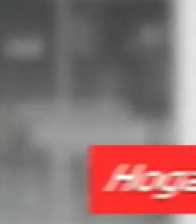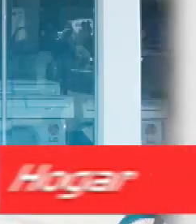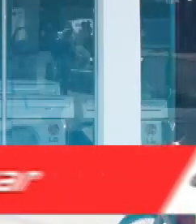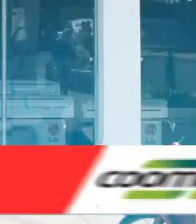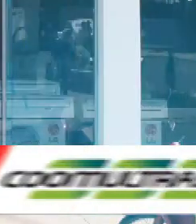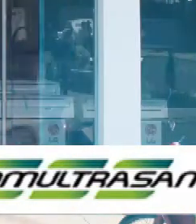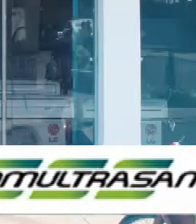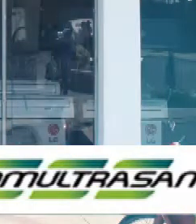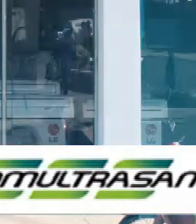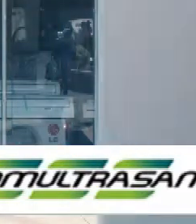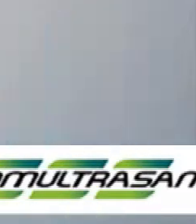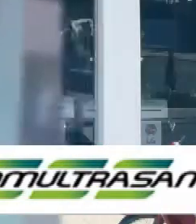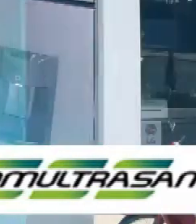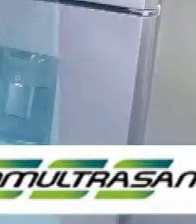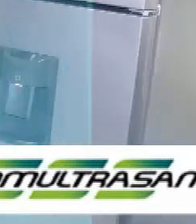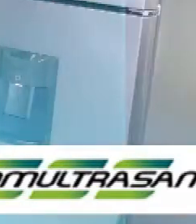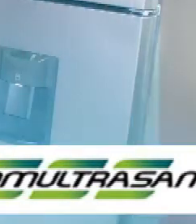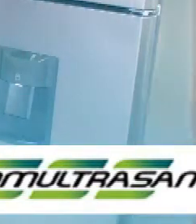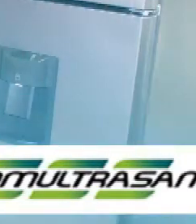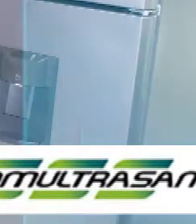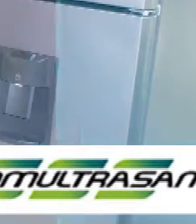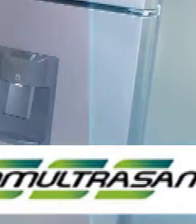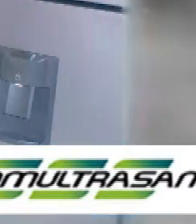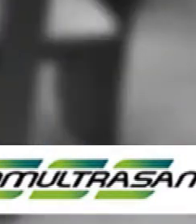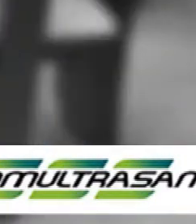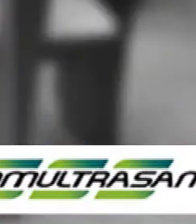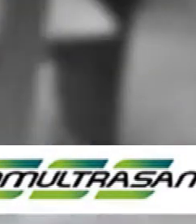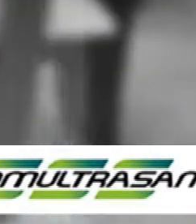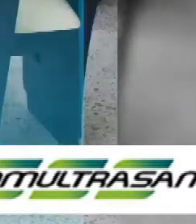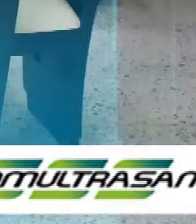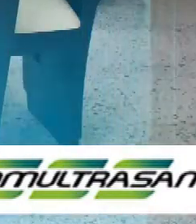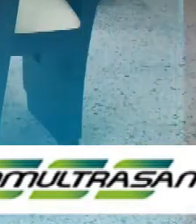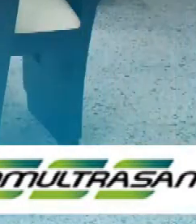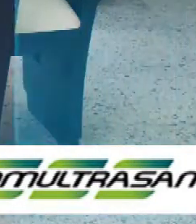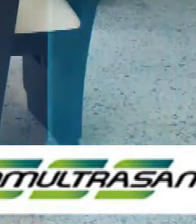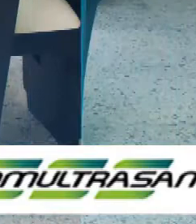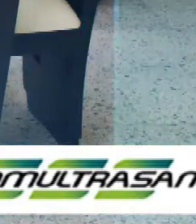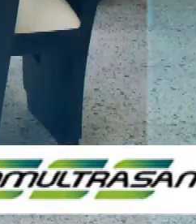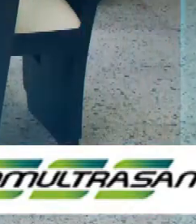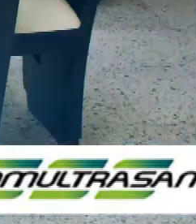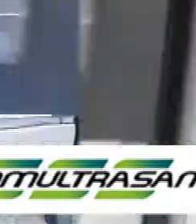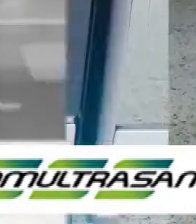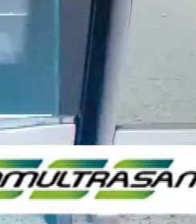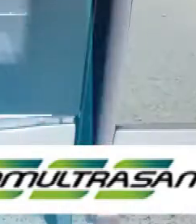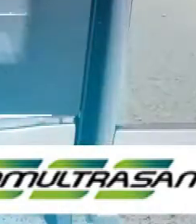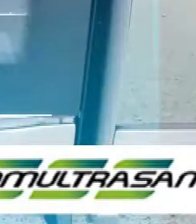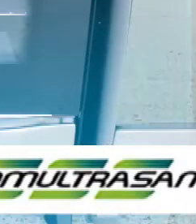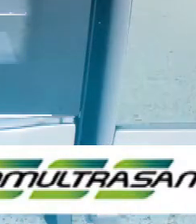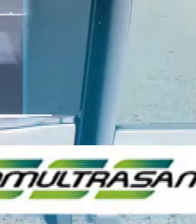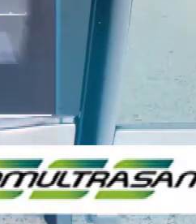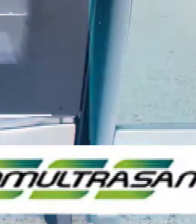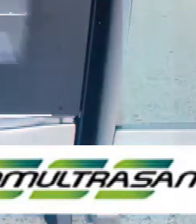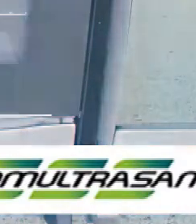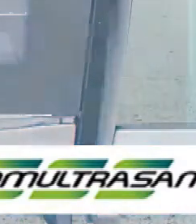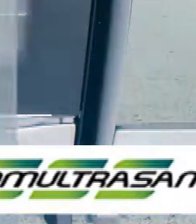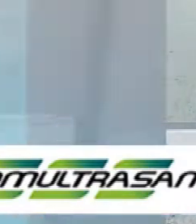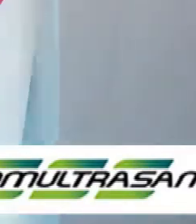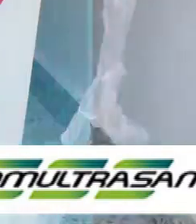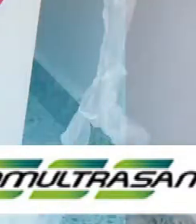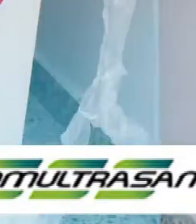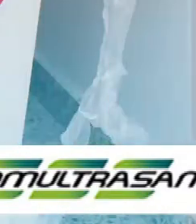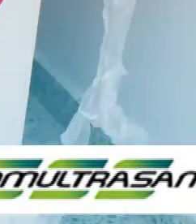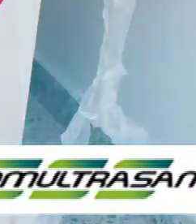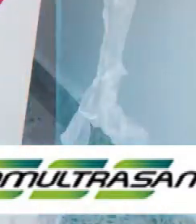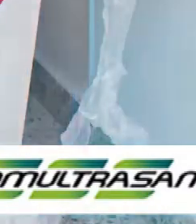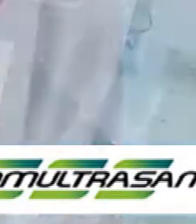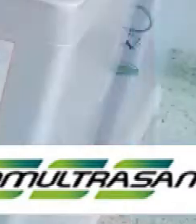Como Ultrasan Hogar, las mejores marcas nacionales e importadas, con amplios descuentos, planes de pago personales, por libranza y con la ESA.